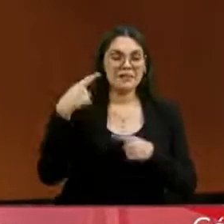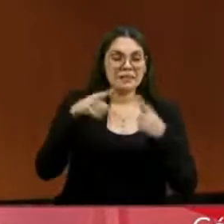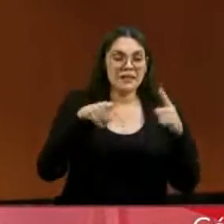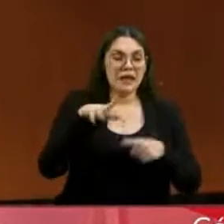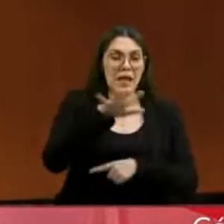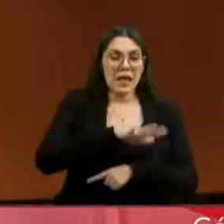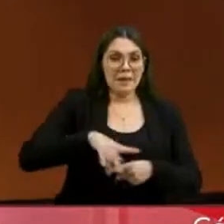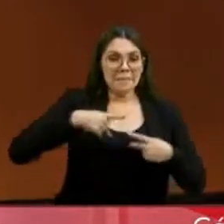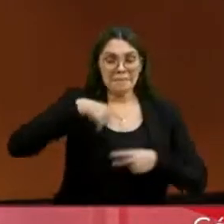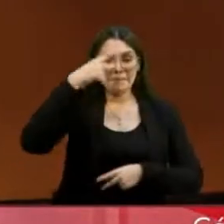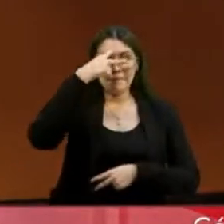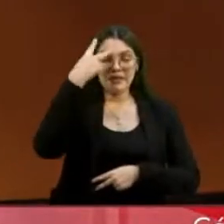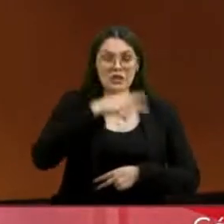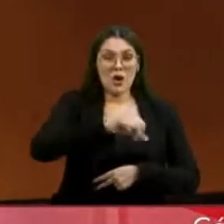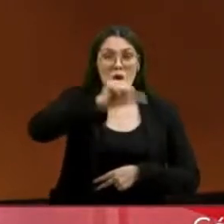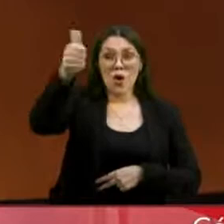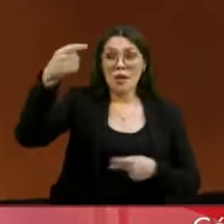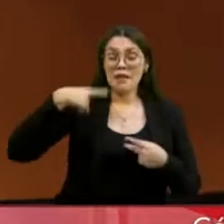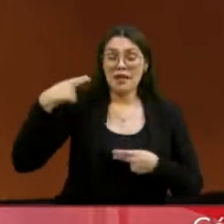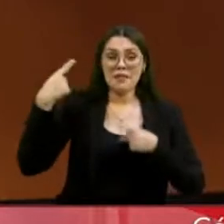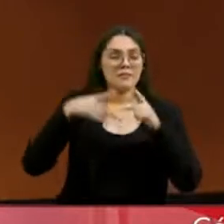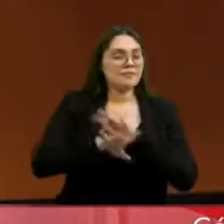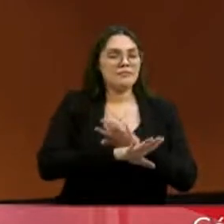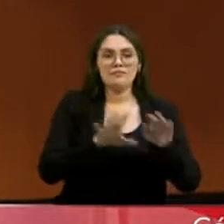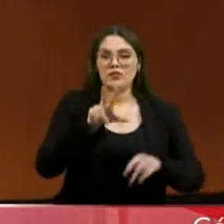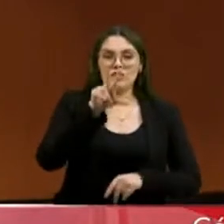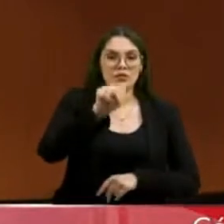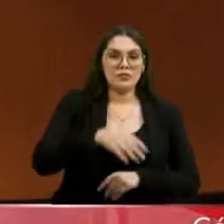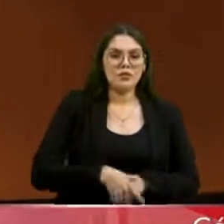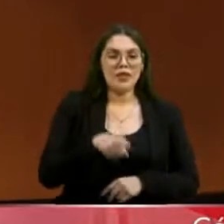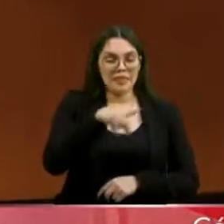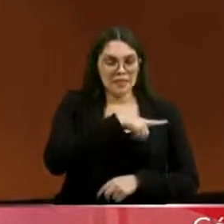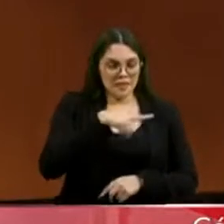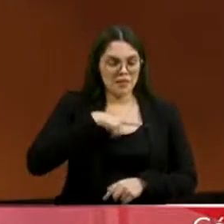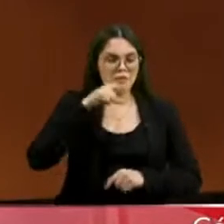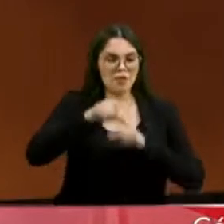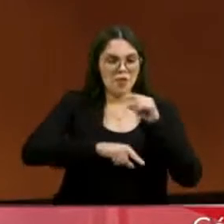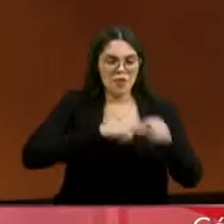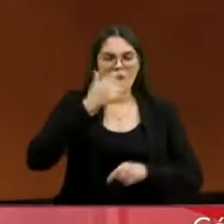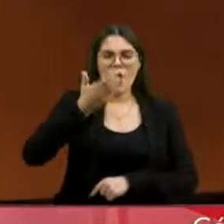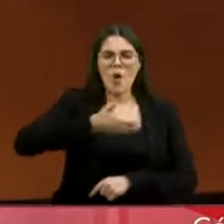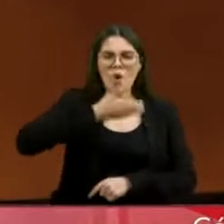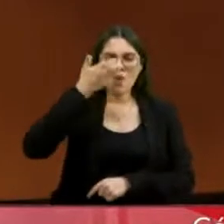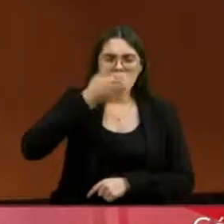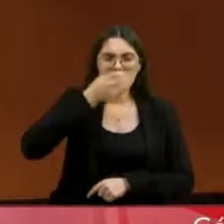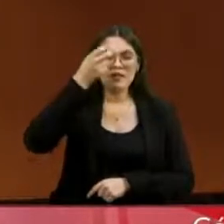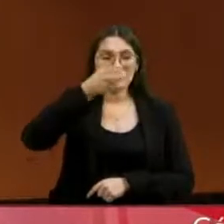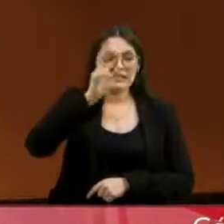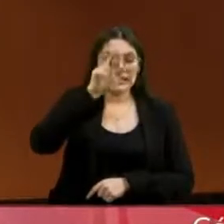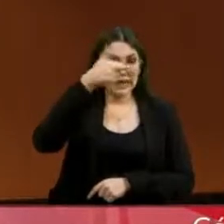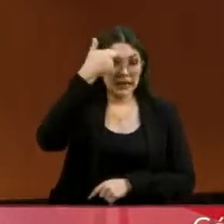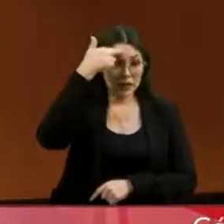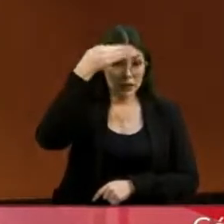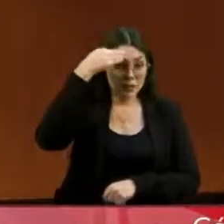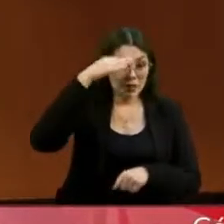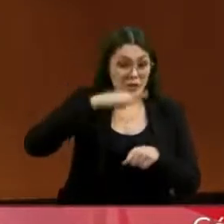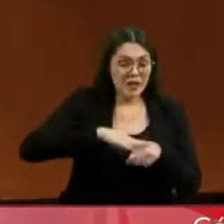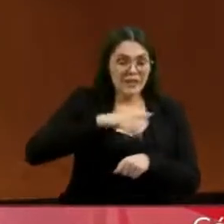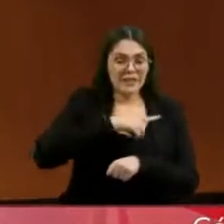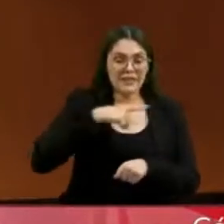de México y nadie más. Que se vayan acostumbrando, que les vaya quedando claro.